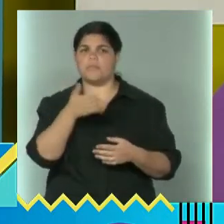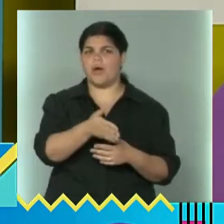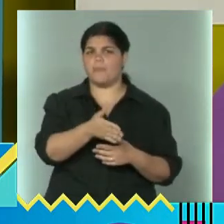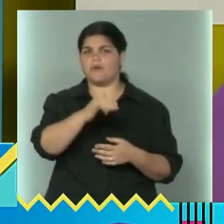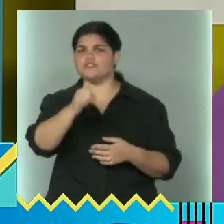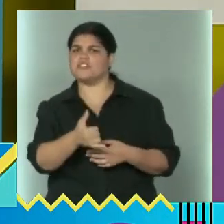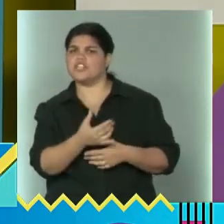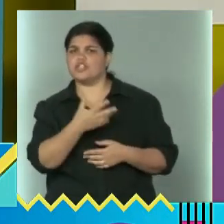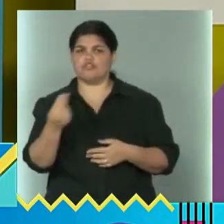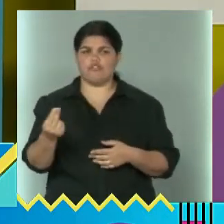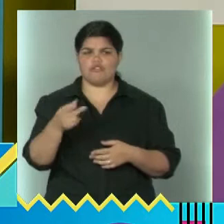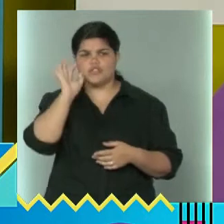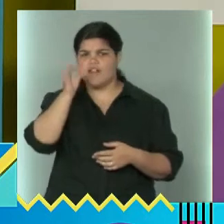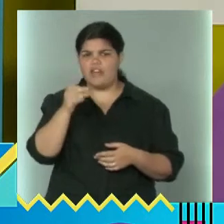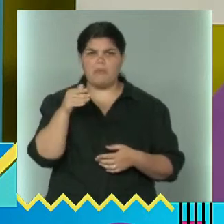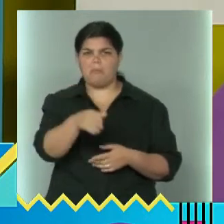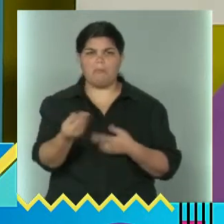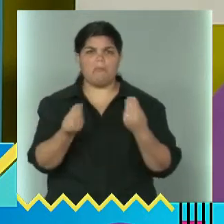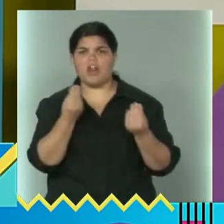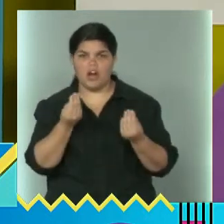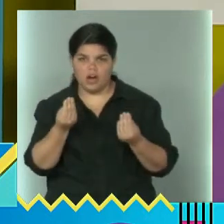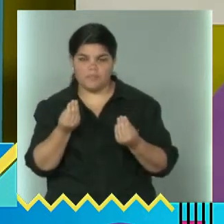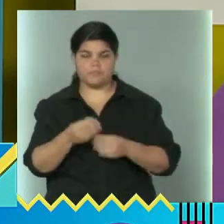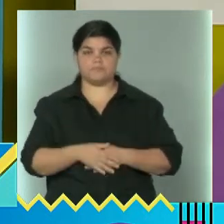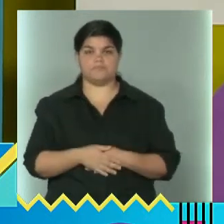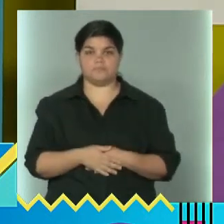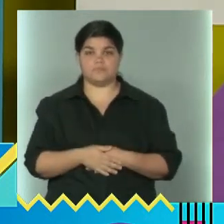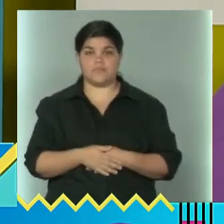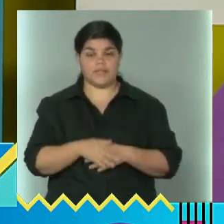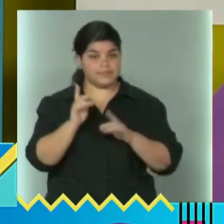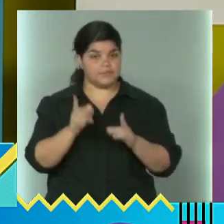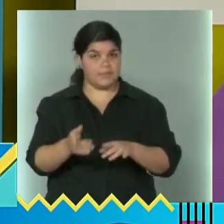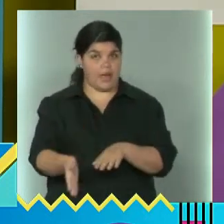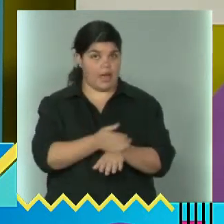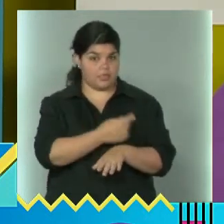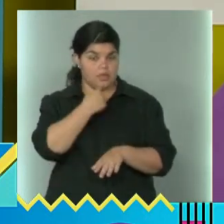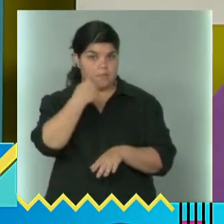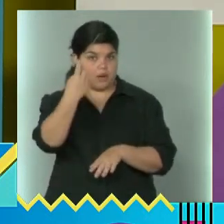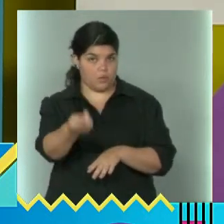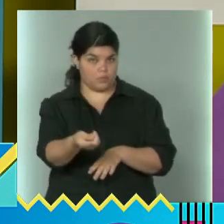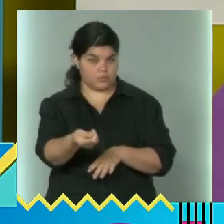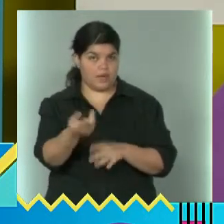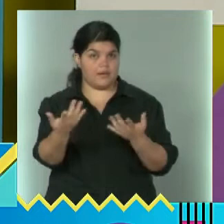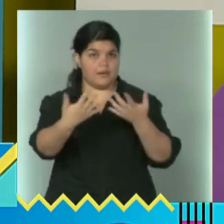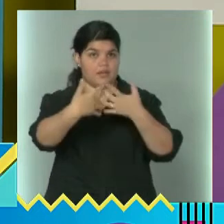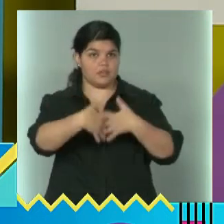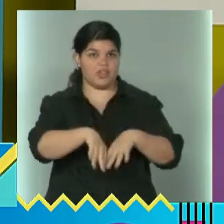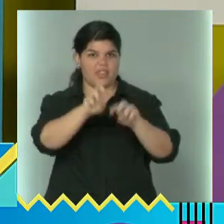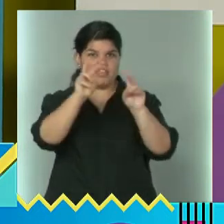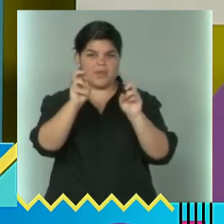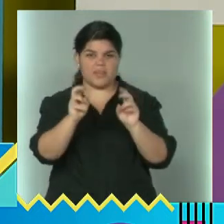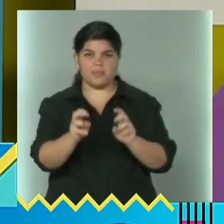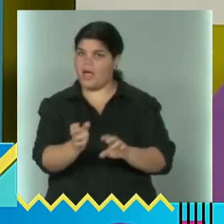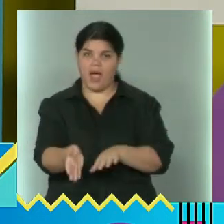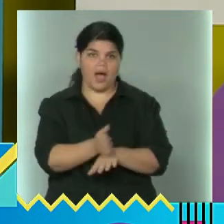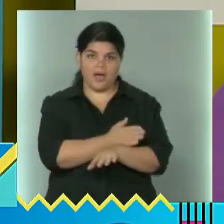tener idea a qué vamos también un poco, ¿no? Y antes de ir a la pregunta, que es muy importante, que tiene que ver con cuáles son los temas, vamos